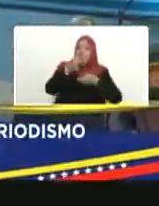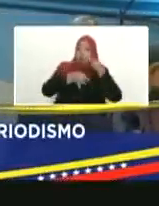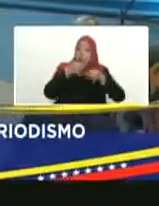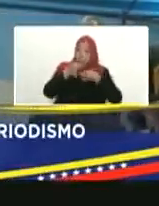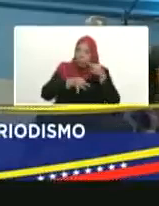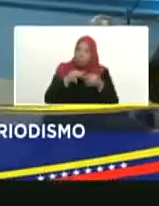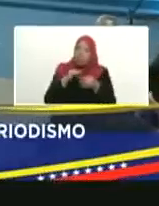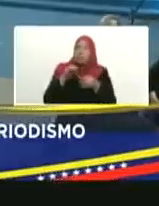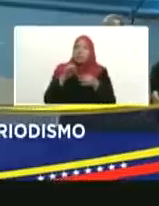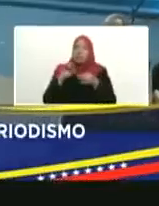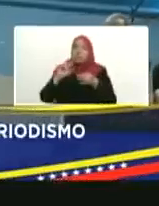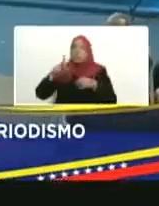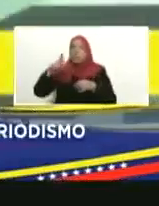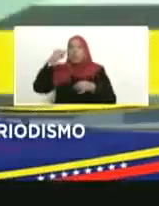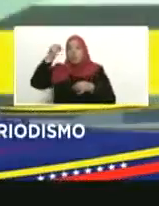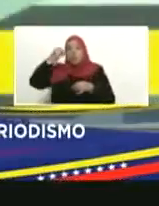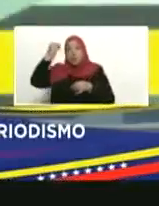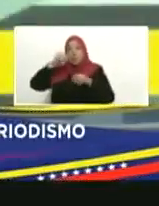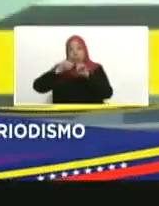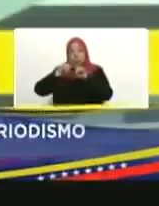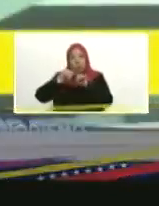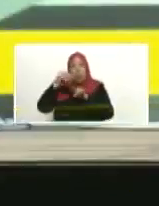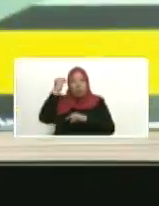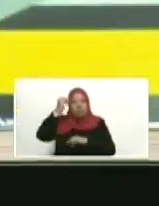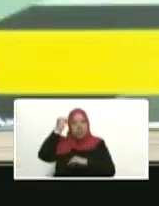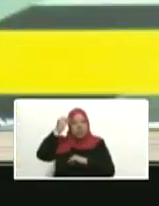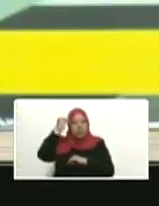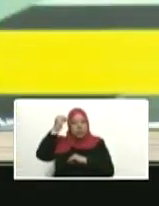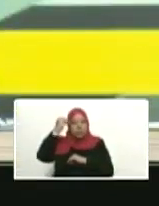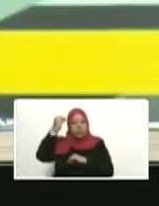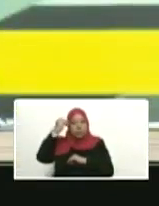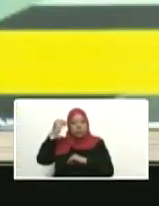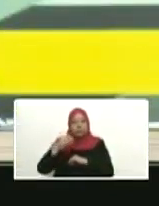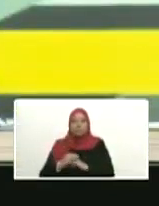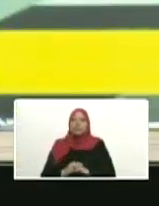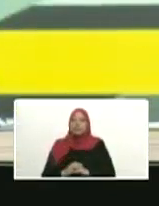Una tercera línea, el pensamiento crítico. ¿Ah?